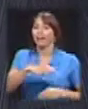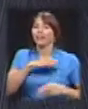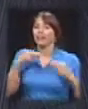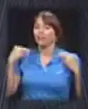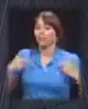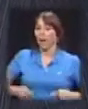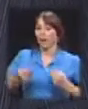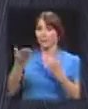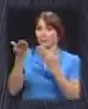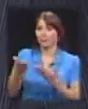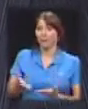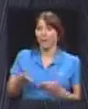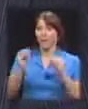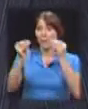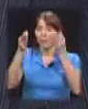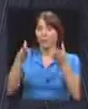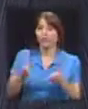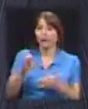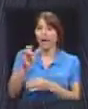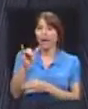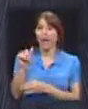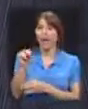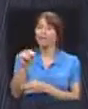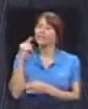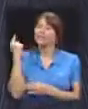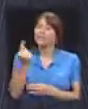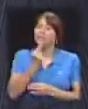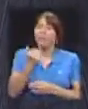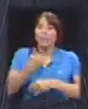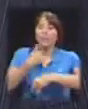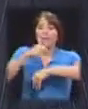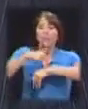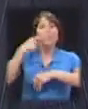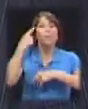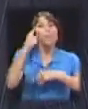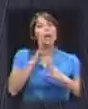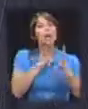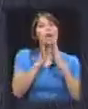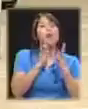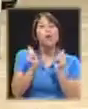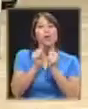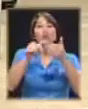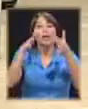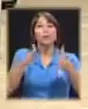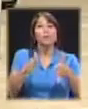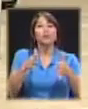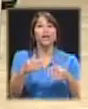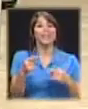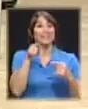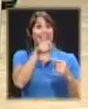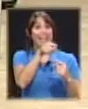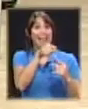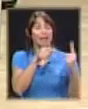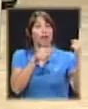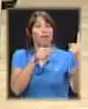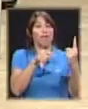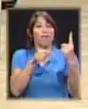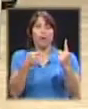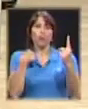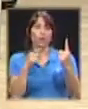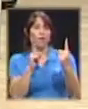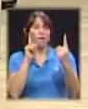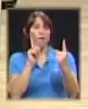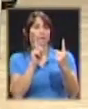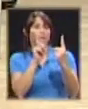siempre tenía el tiempo para los alumnos. Si uno se lo encontraba en un pasillo y tenía que hacerle una pregunta, él se paraba a contestarla.